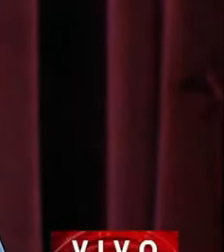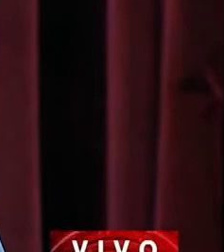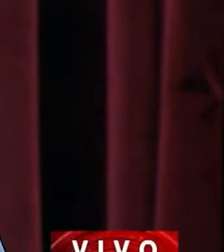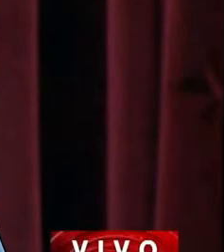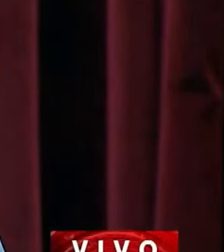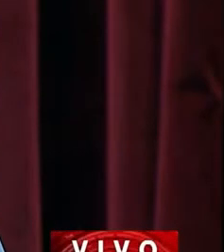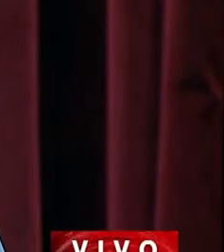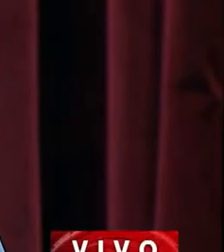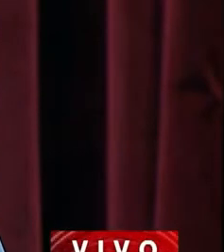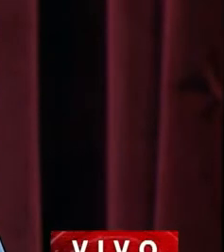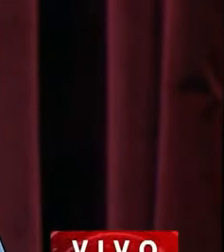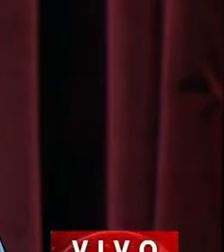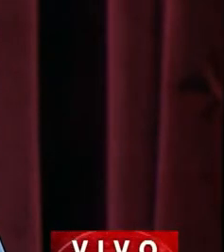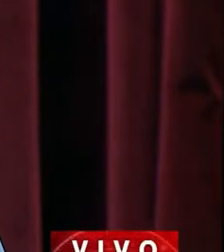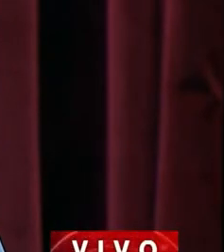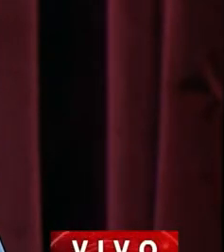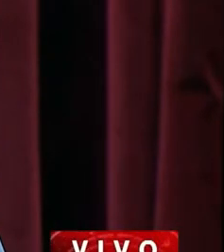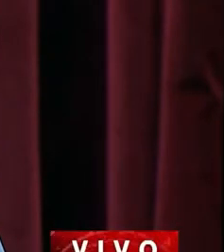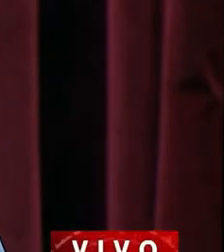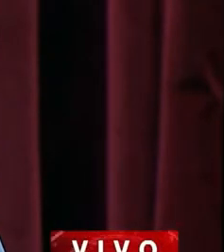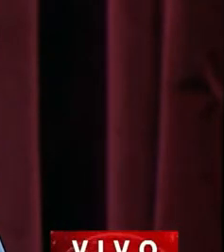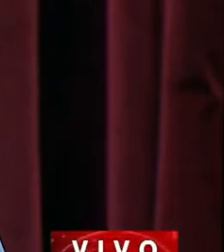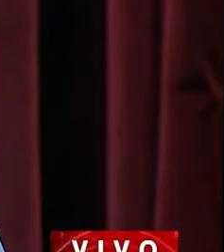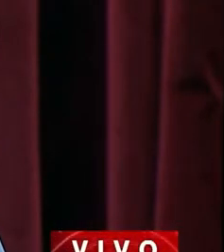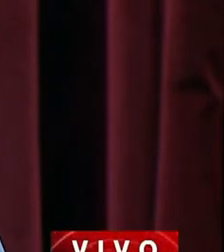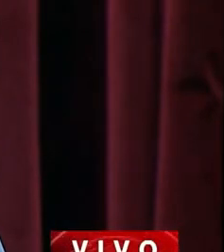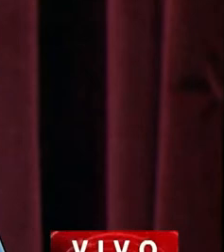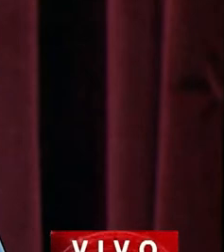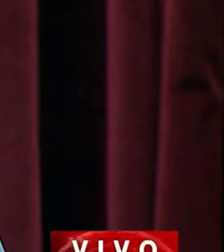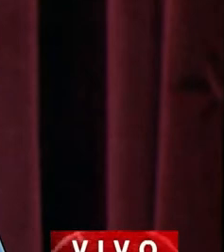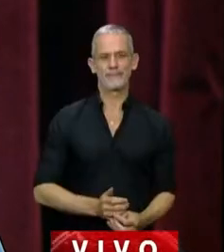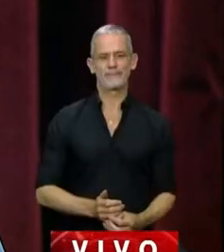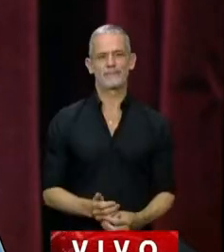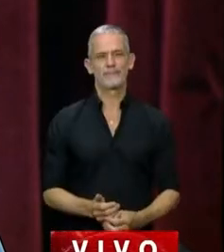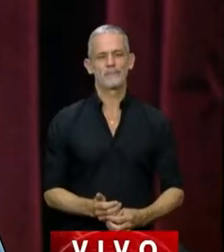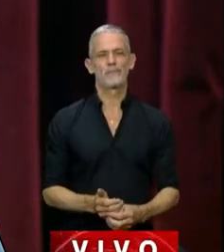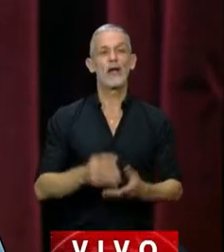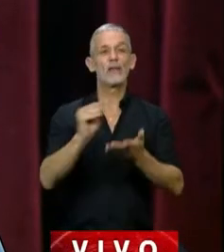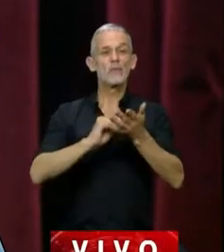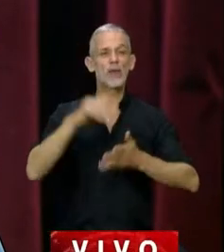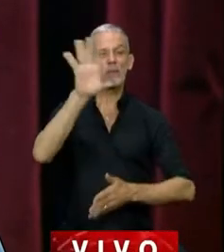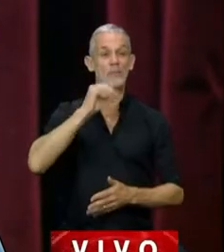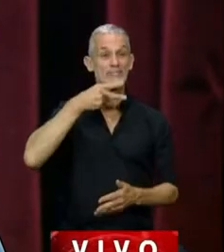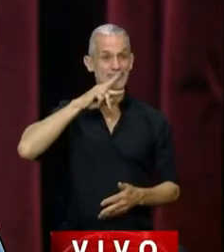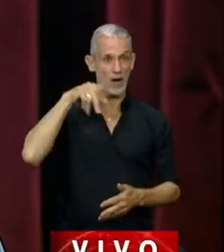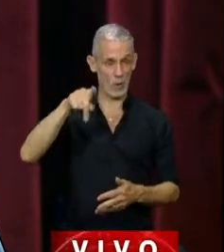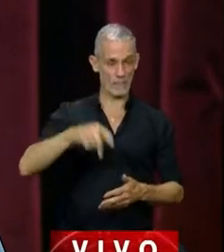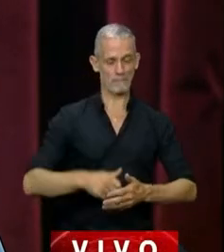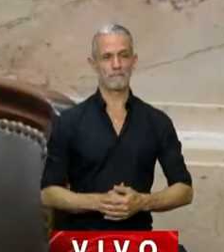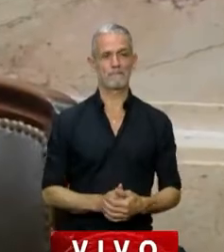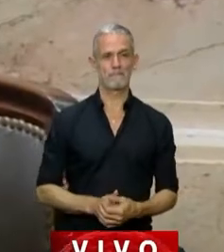Continúa en uso de la palabra la diputada Susana Alicia Lacear de la provincia de San Juan. Tiene la